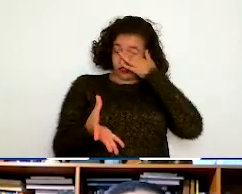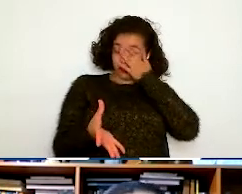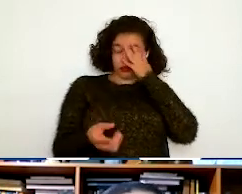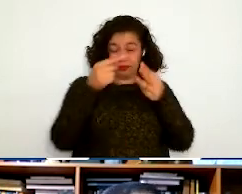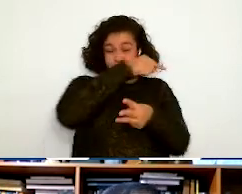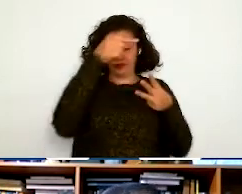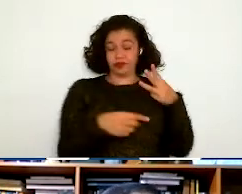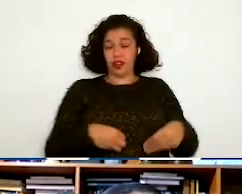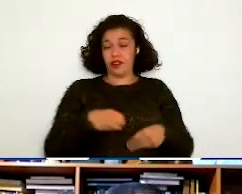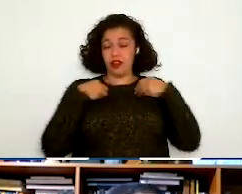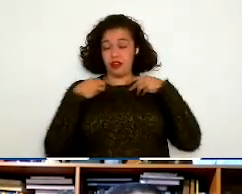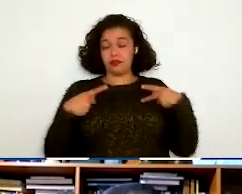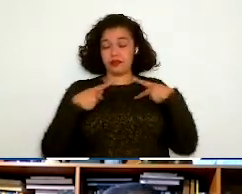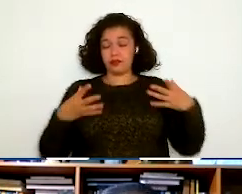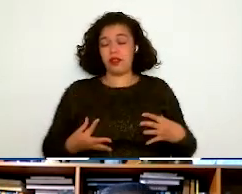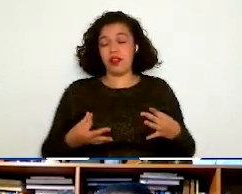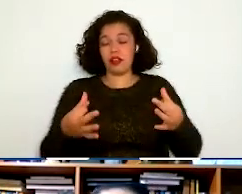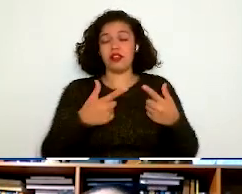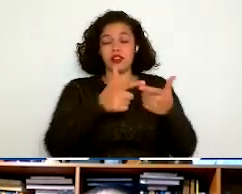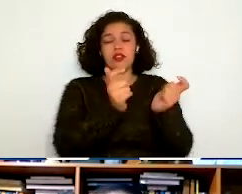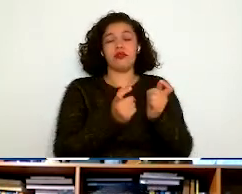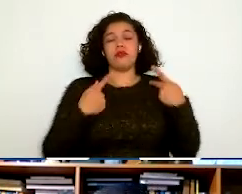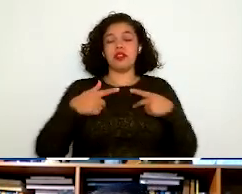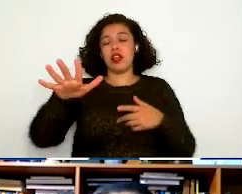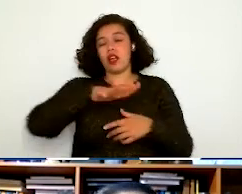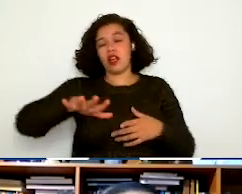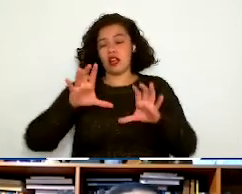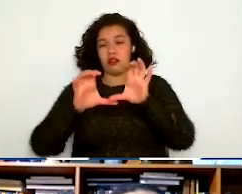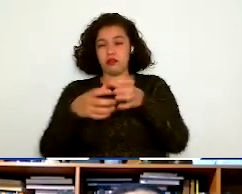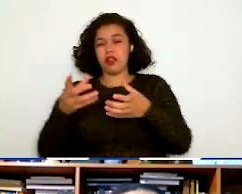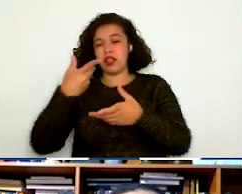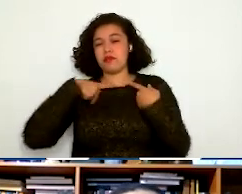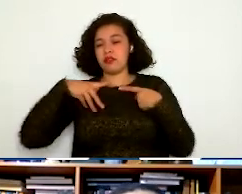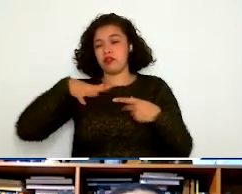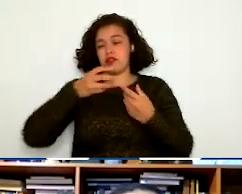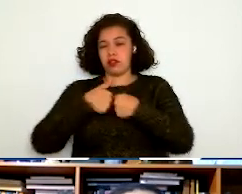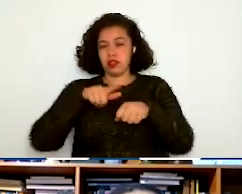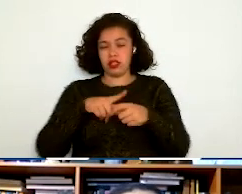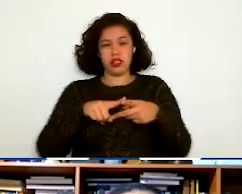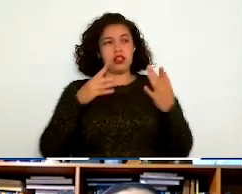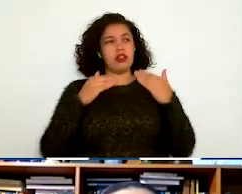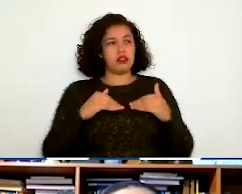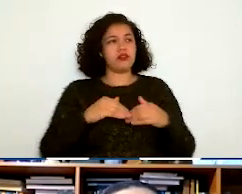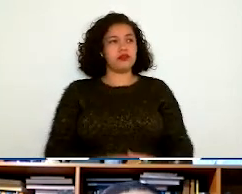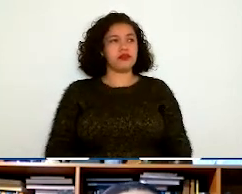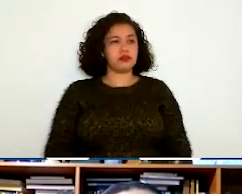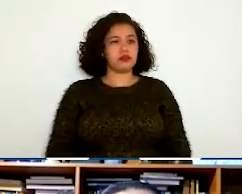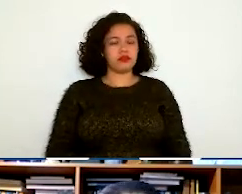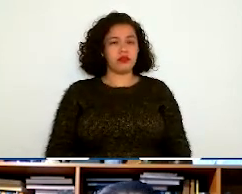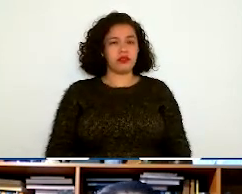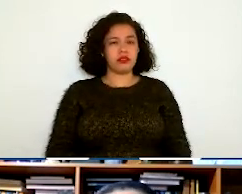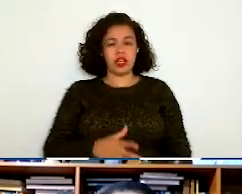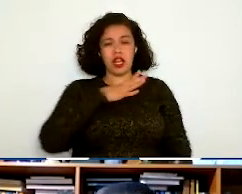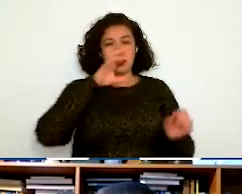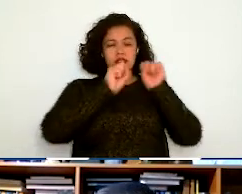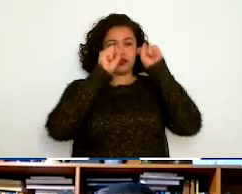calidad de vida de las personas, de los grupos o de las comunidades y de la sociedad en general. El otro punto que implica estos sistemas